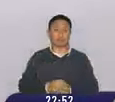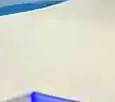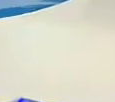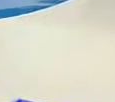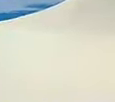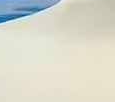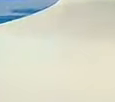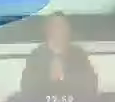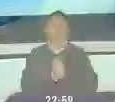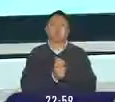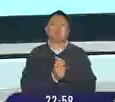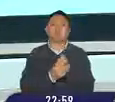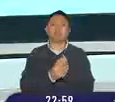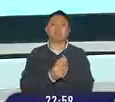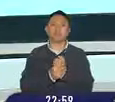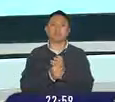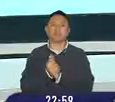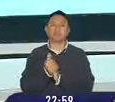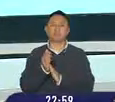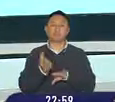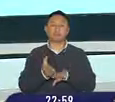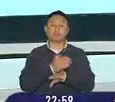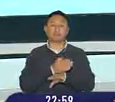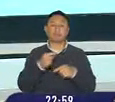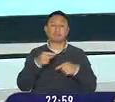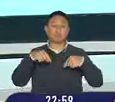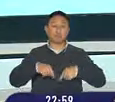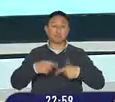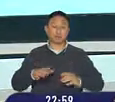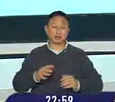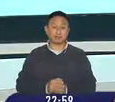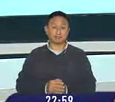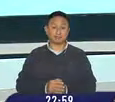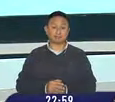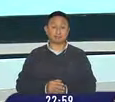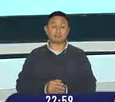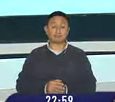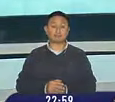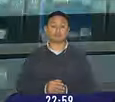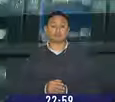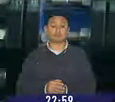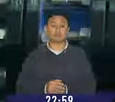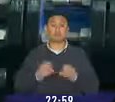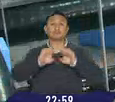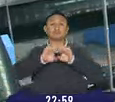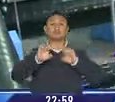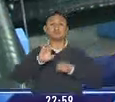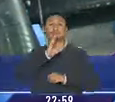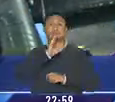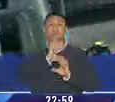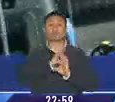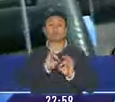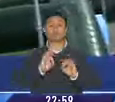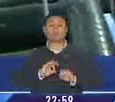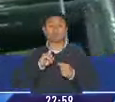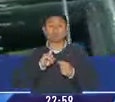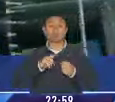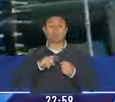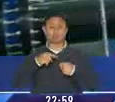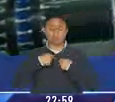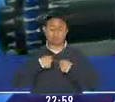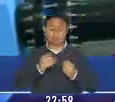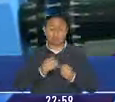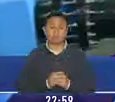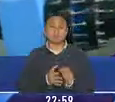informó el... Antes de finalizar, les contamos que la empresa metropolitana de agua potable Quito informó que se encuentra